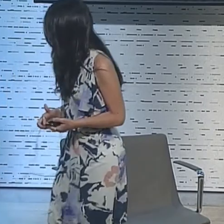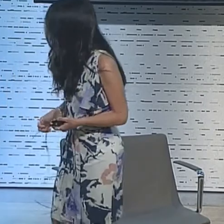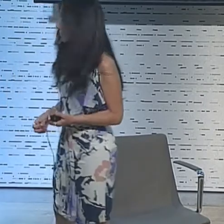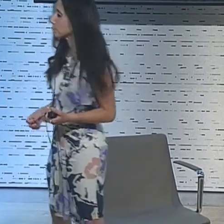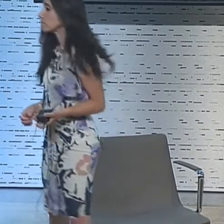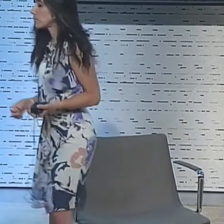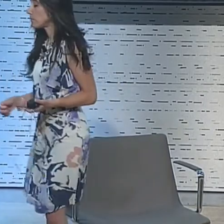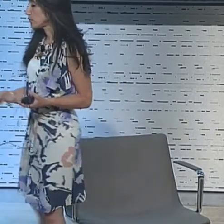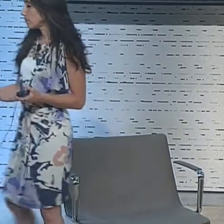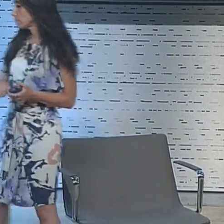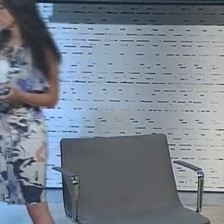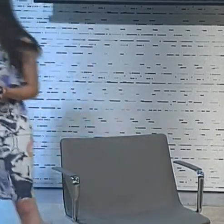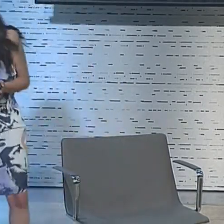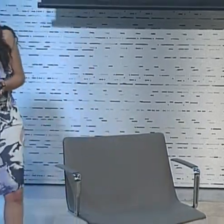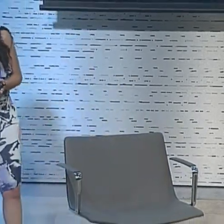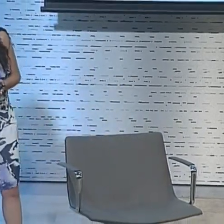un poquito.